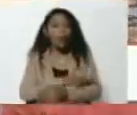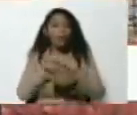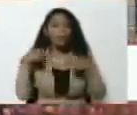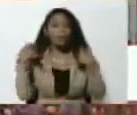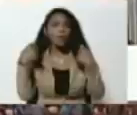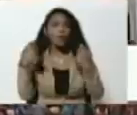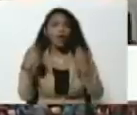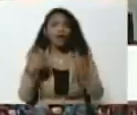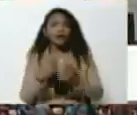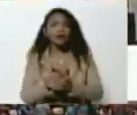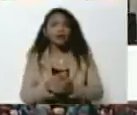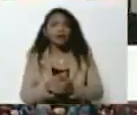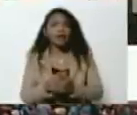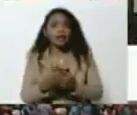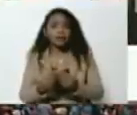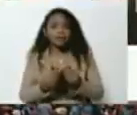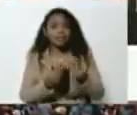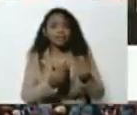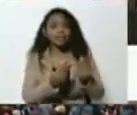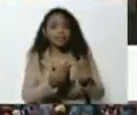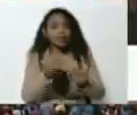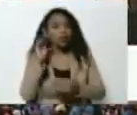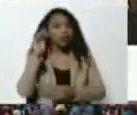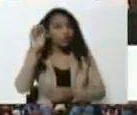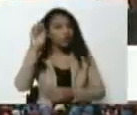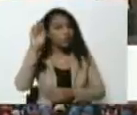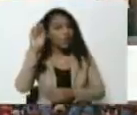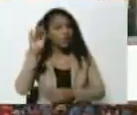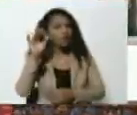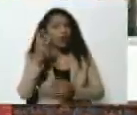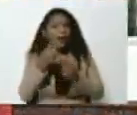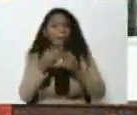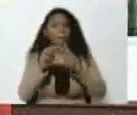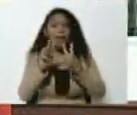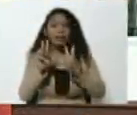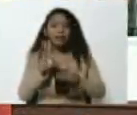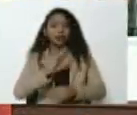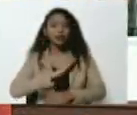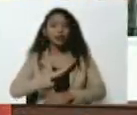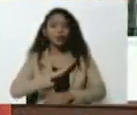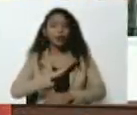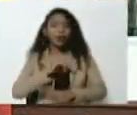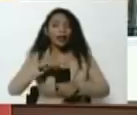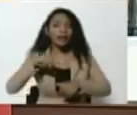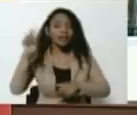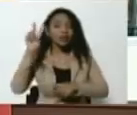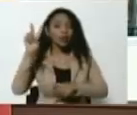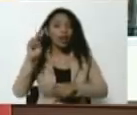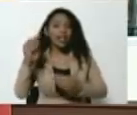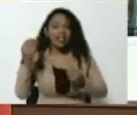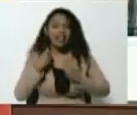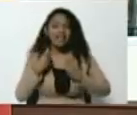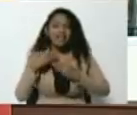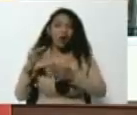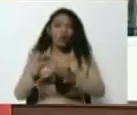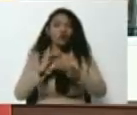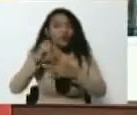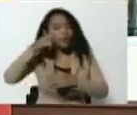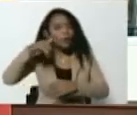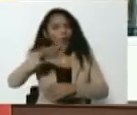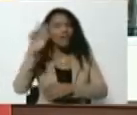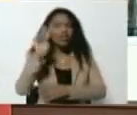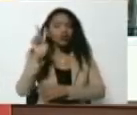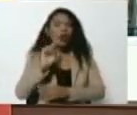popular, que es la garantía del futuro de la paz y la soberanía de Venezuela. ¡Que viva la unión del pueblo de